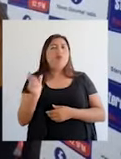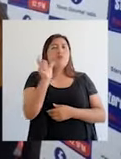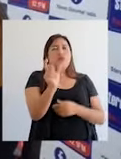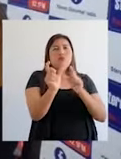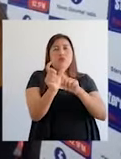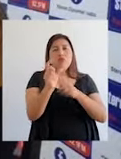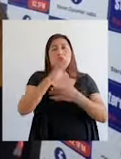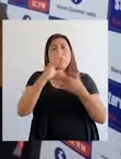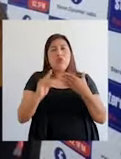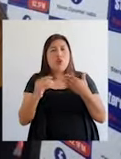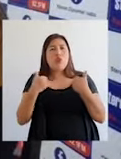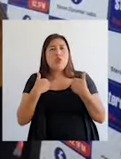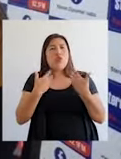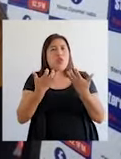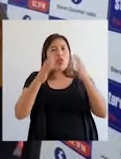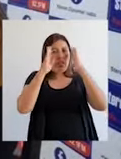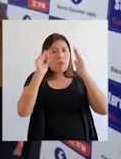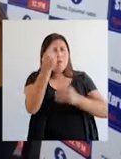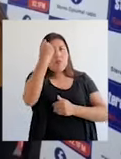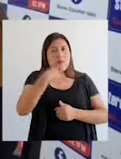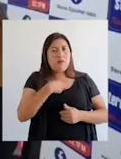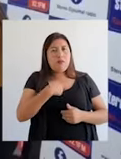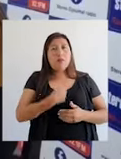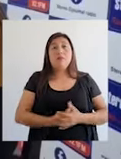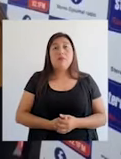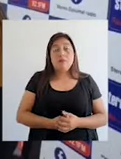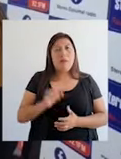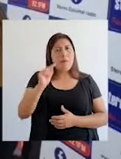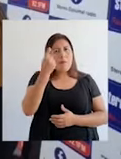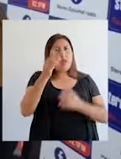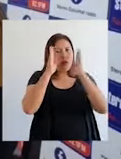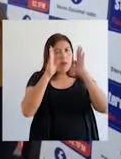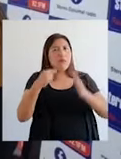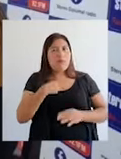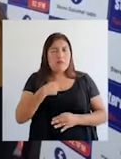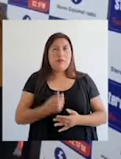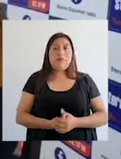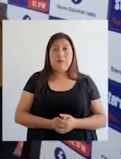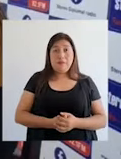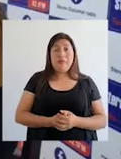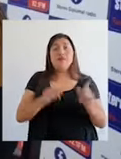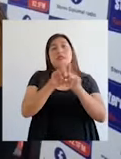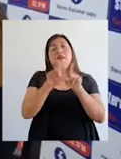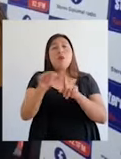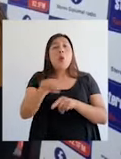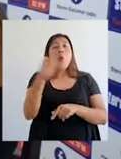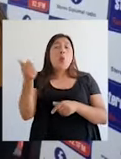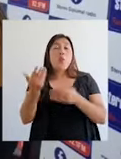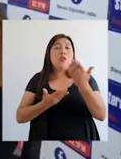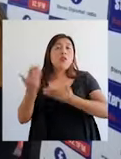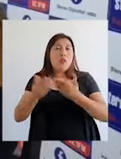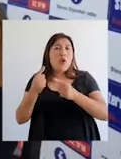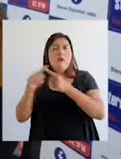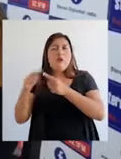decir, yo necesito una atención prioritaria. Prioritariamente me deben atender a mí. Igual los servicios... No formar